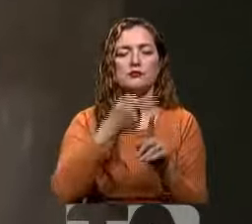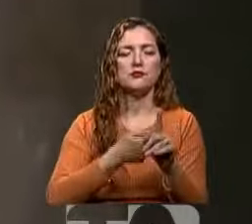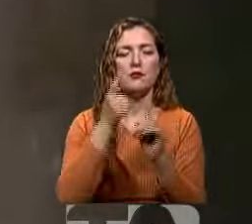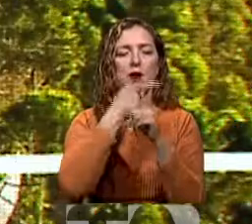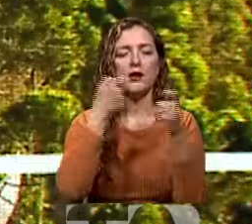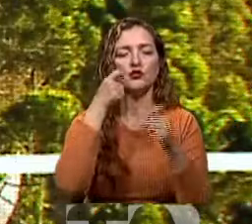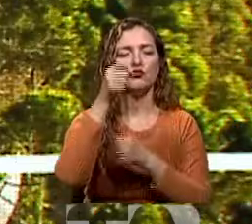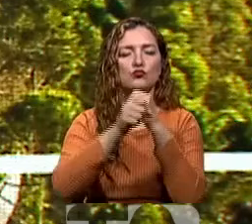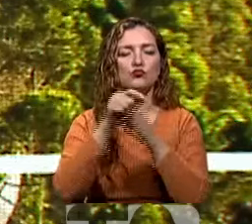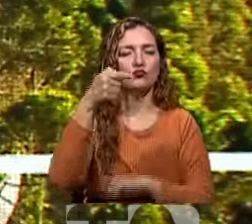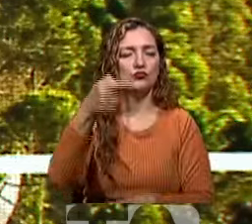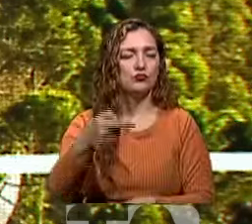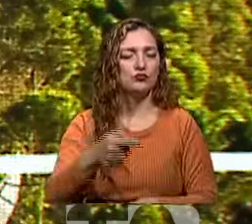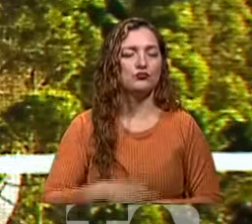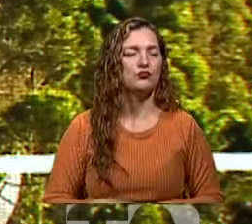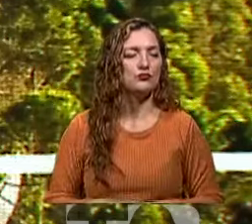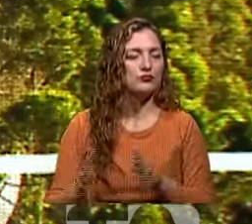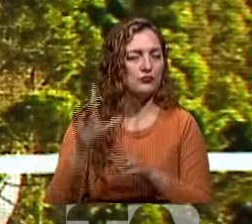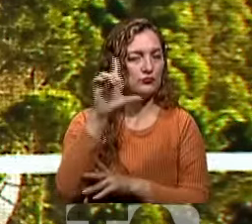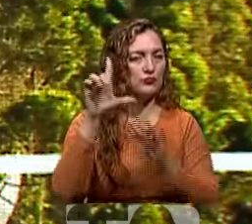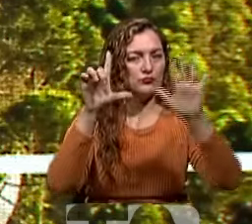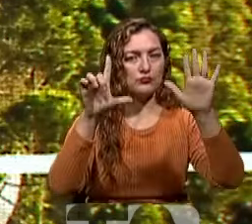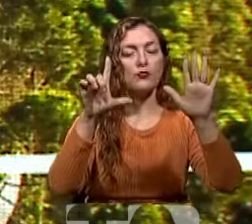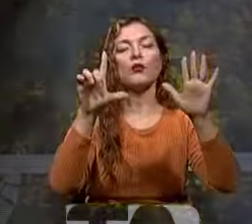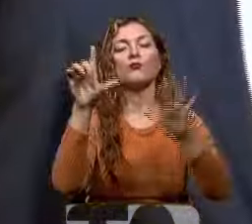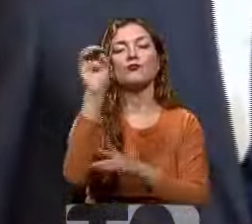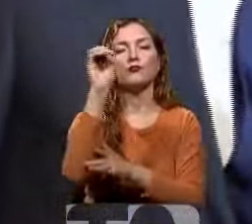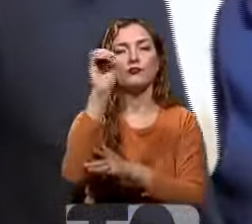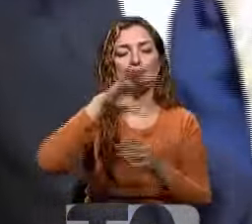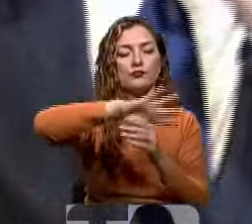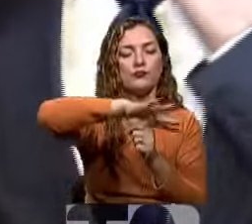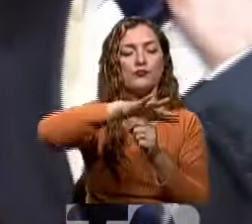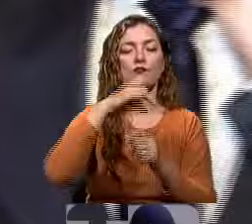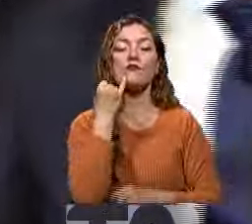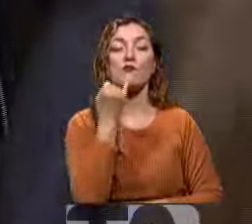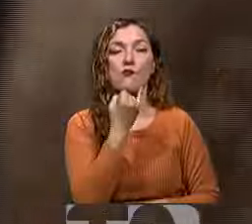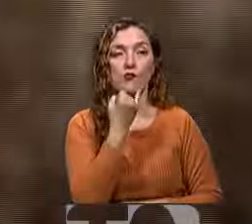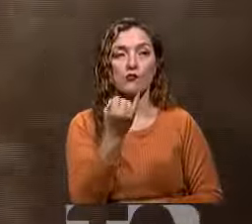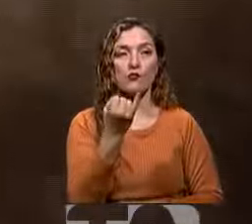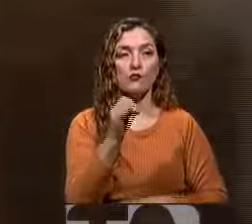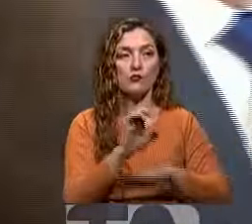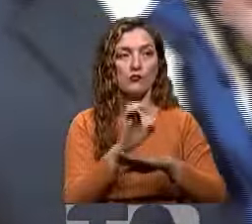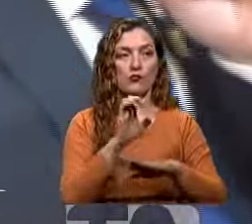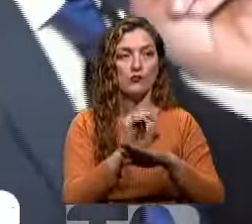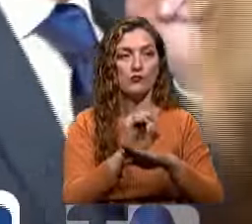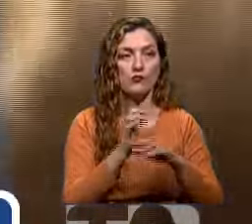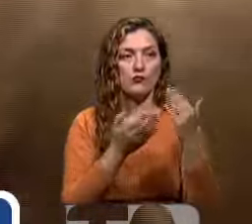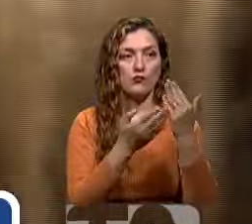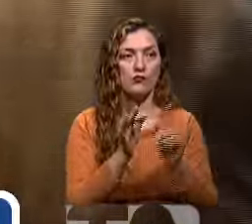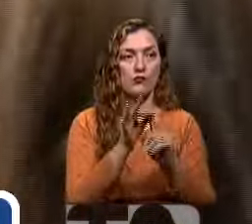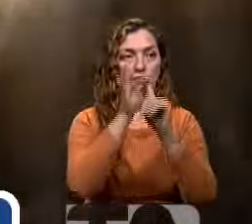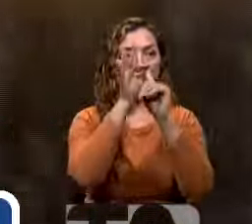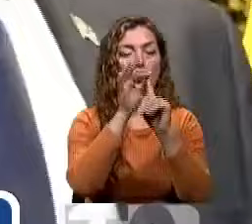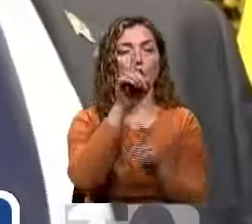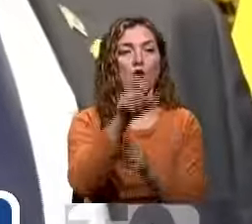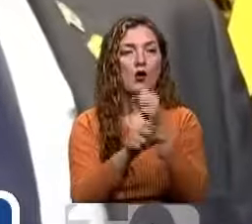año. Y este lunes 7 de octubre, la Embajada de Israel en Ecuador realizó una ceremonia de conmemoración al cumplirse